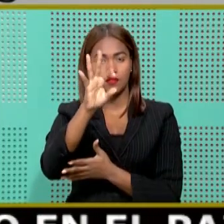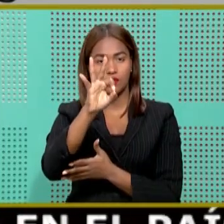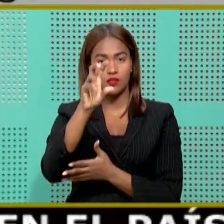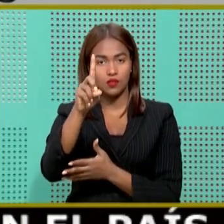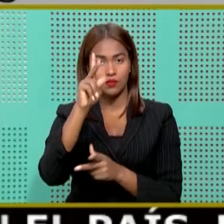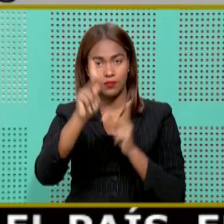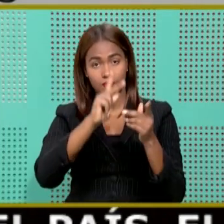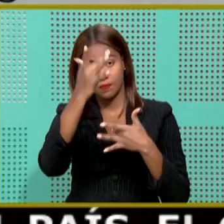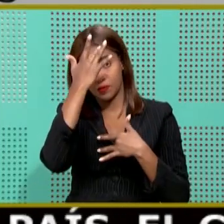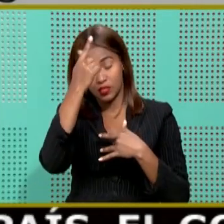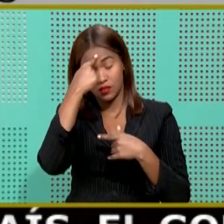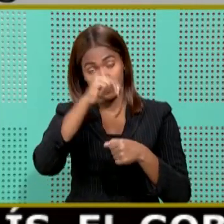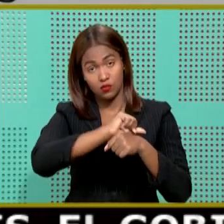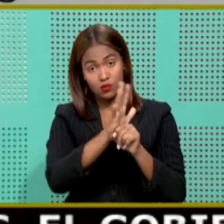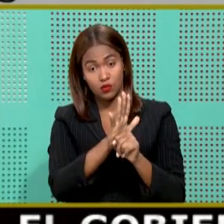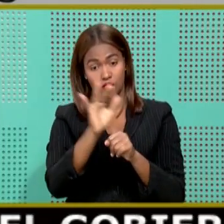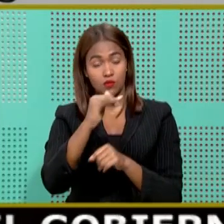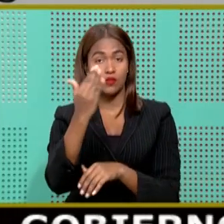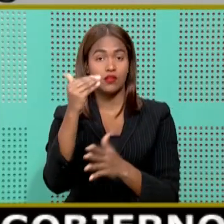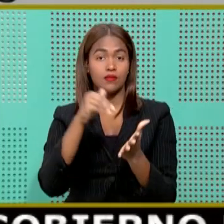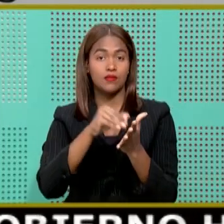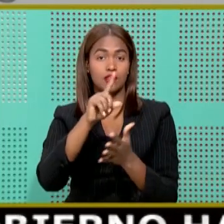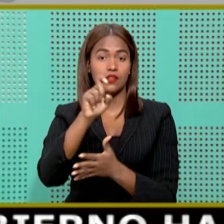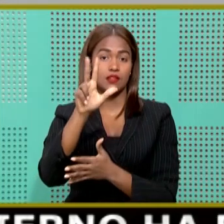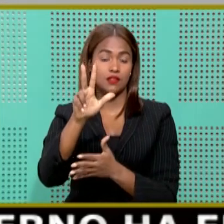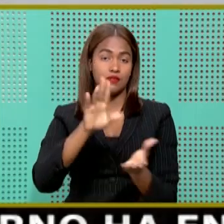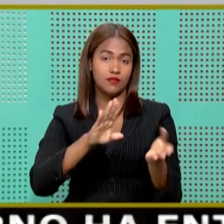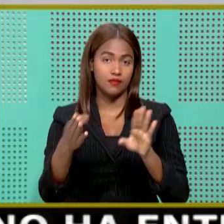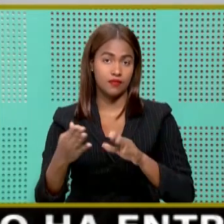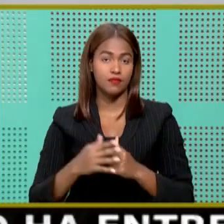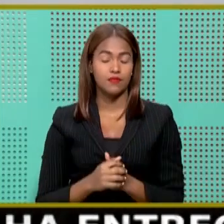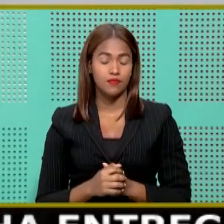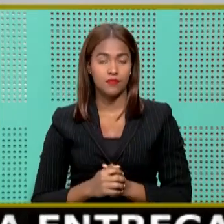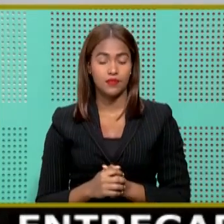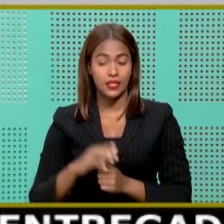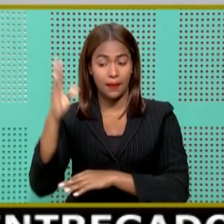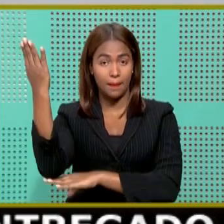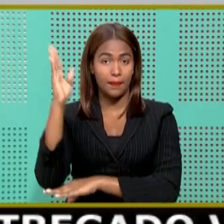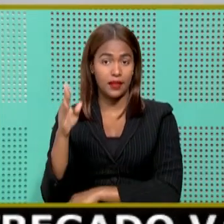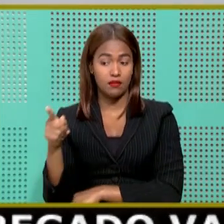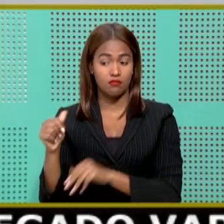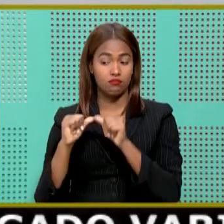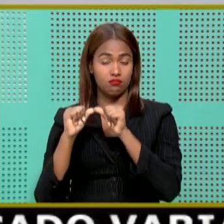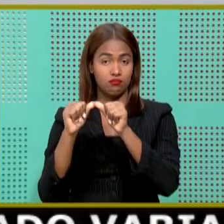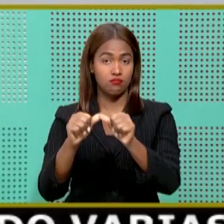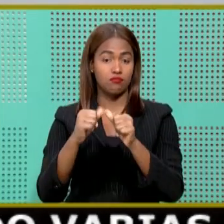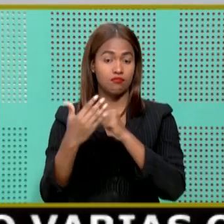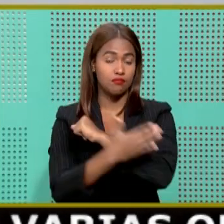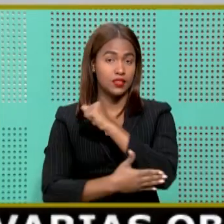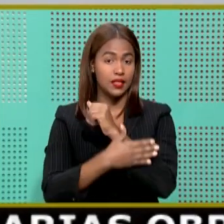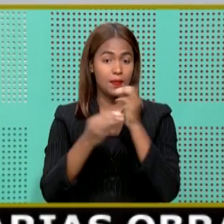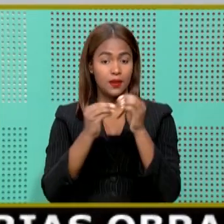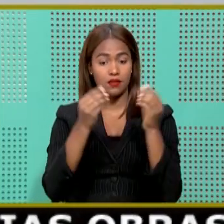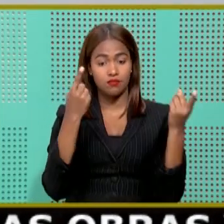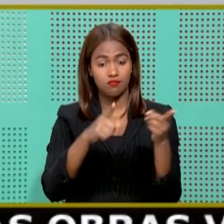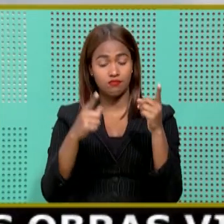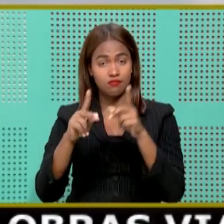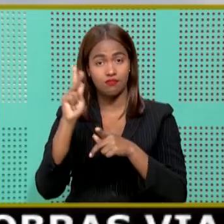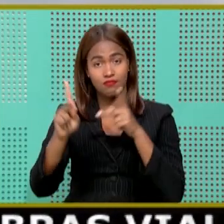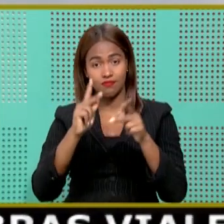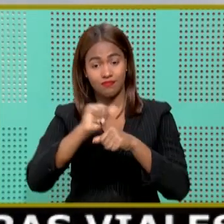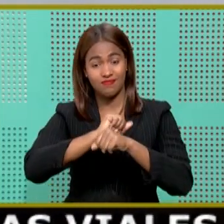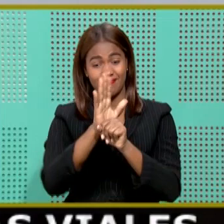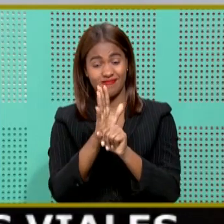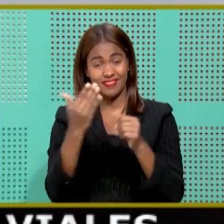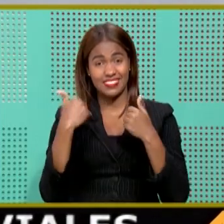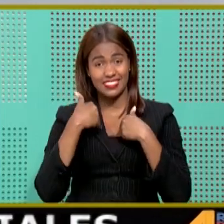895.691 infectados por COVID y 15.103 fallecidos. Brasil, que continúa siendo el país con más casos de coronavirus en